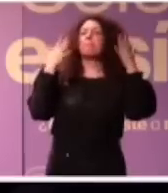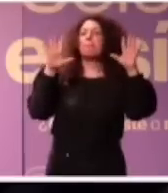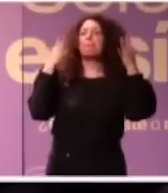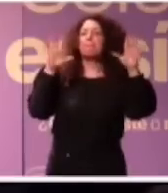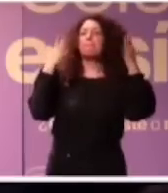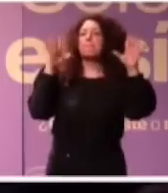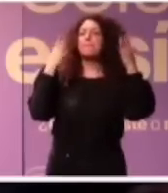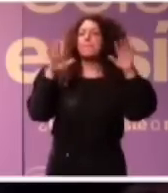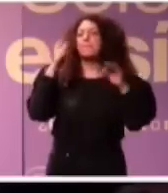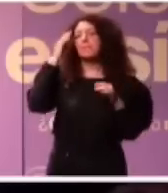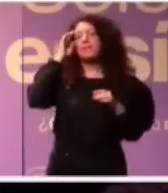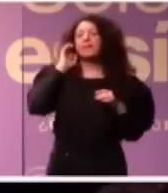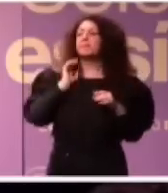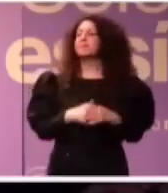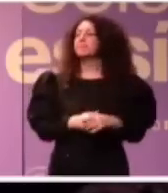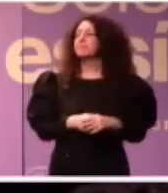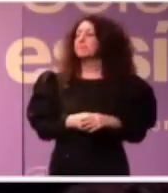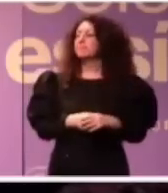Y